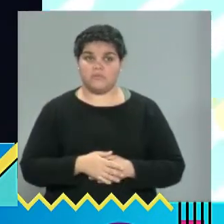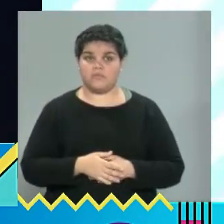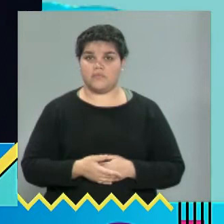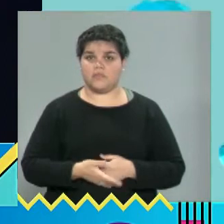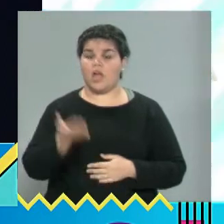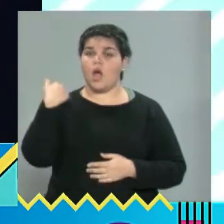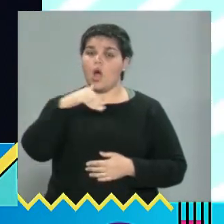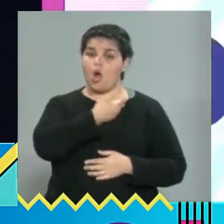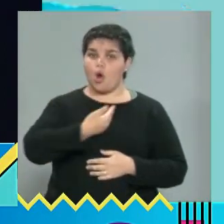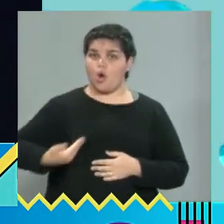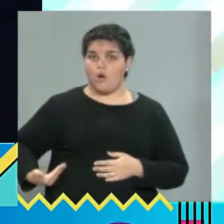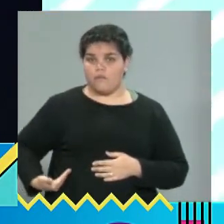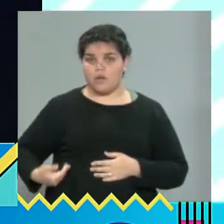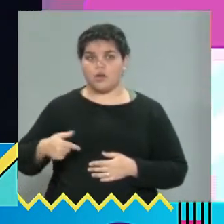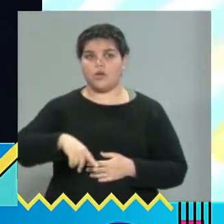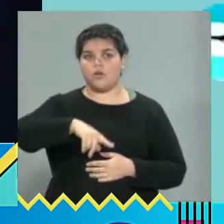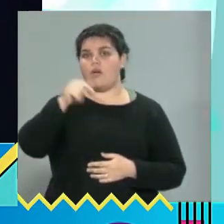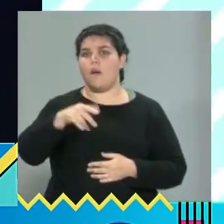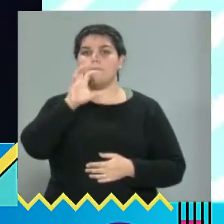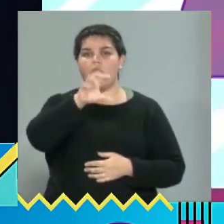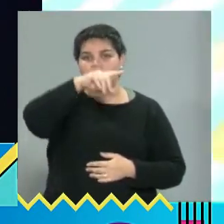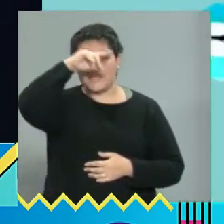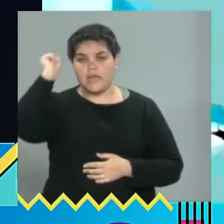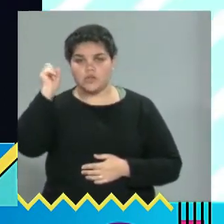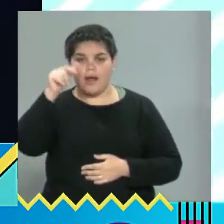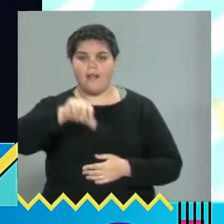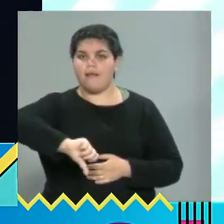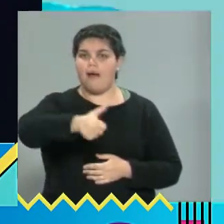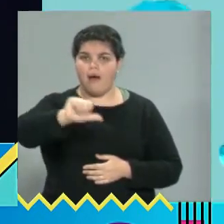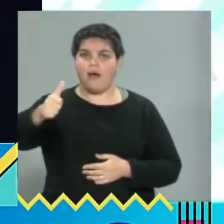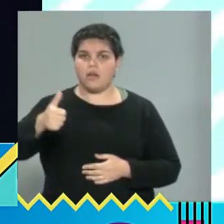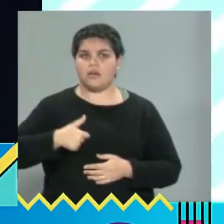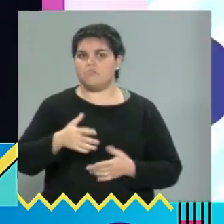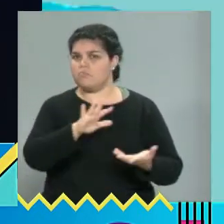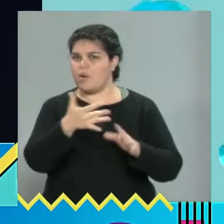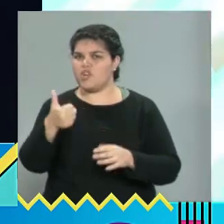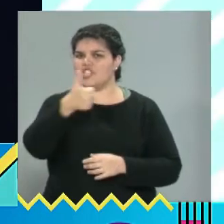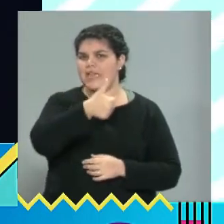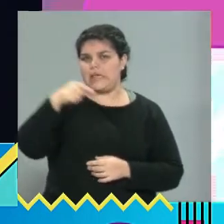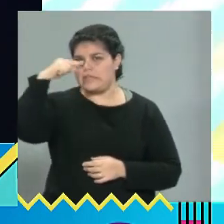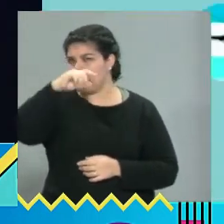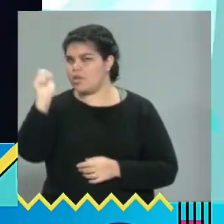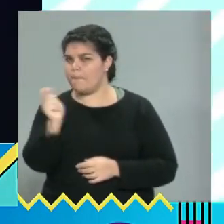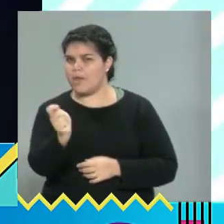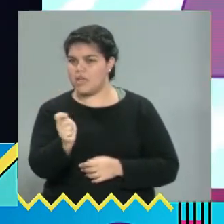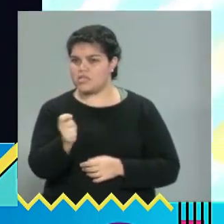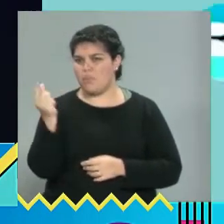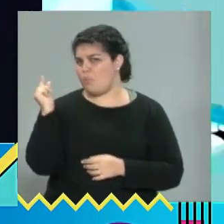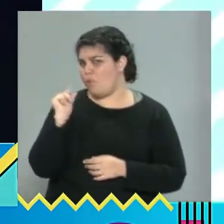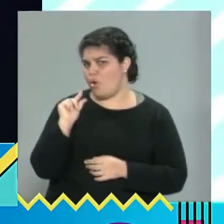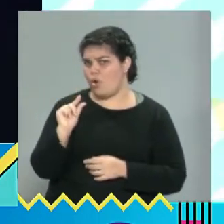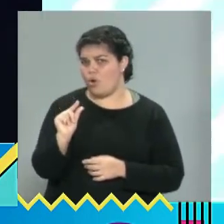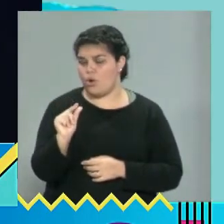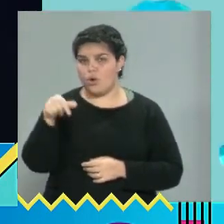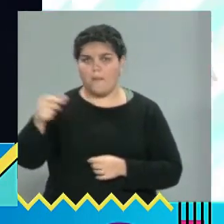tanto a nivel nacional como a nivel provincial, el año pasado. No ha pasado mucho tiempo, han pasado 6-7 meses nada más. No traemos un escenario